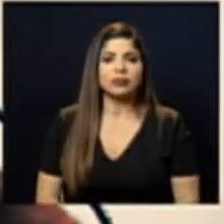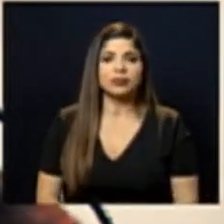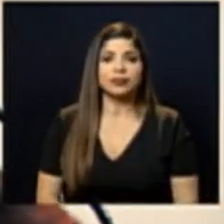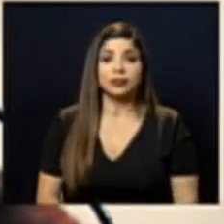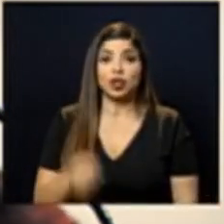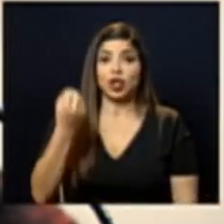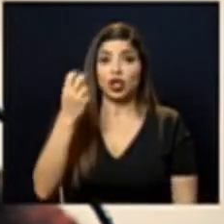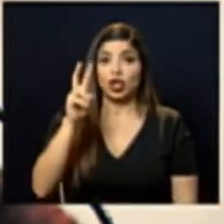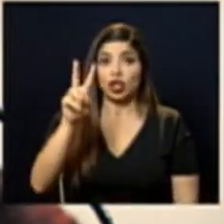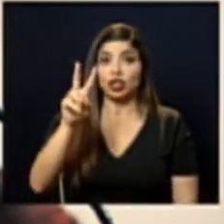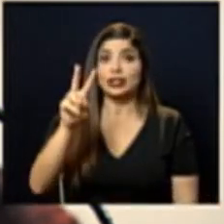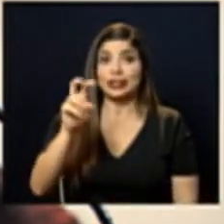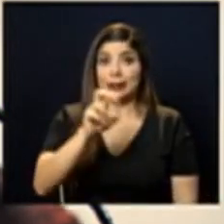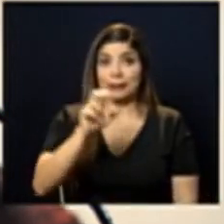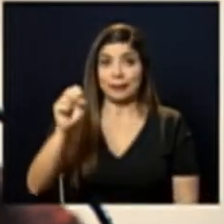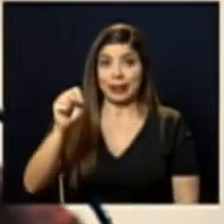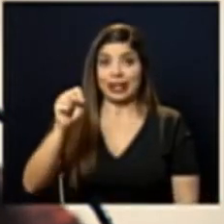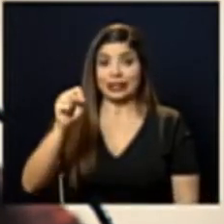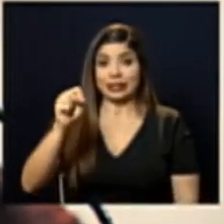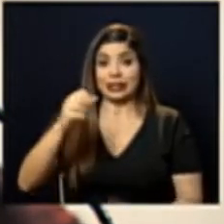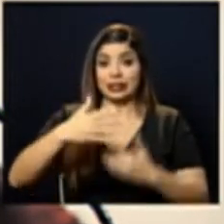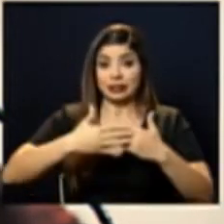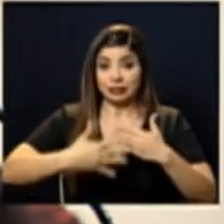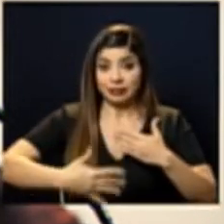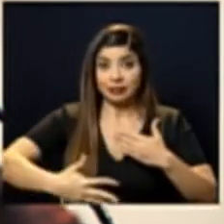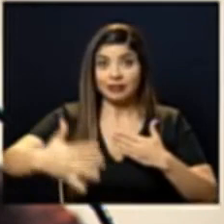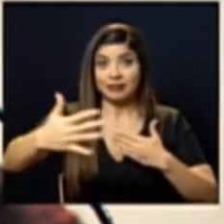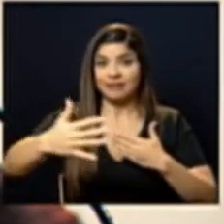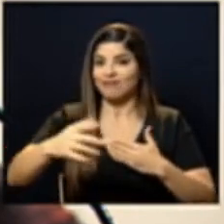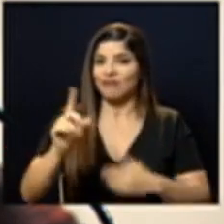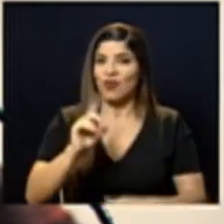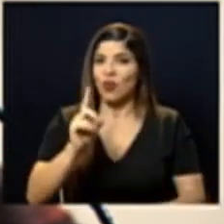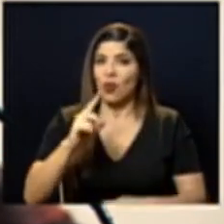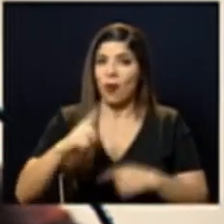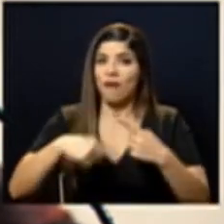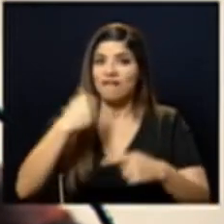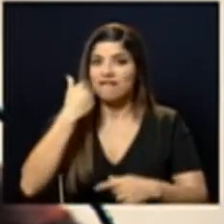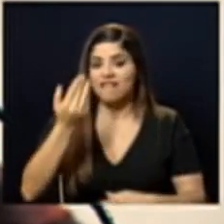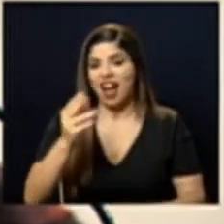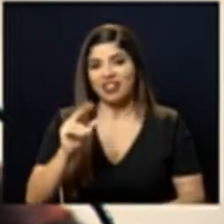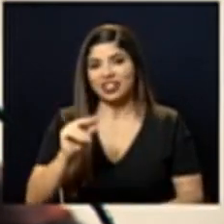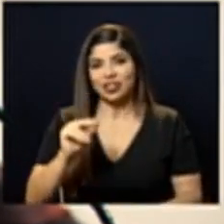Los 12 meses que tenemos por delante tampoco serán fáciles.